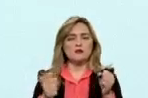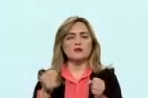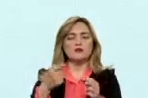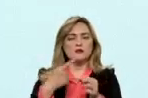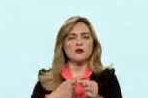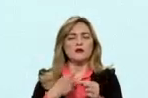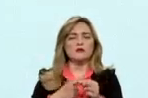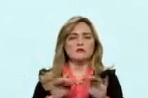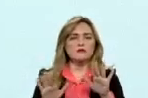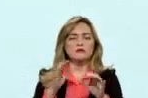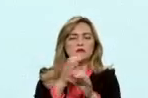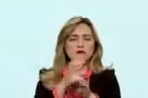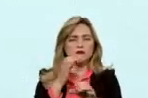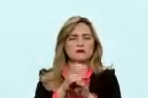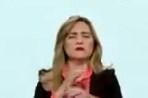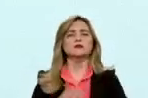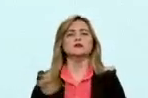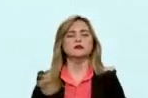Quito